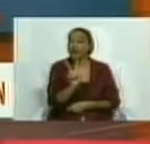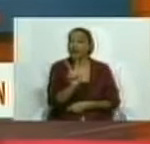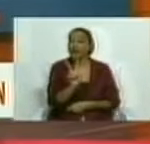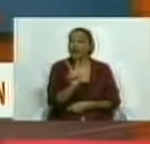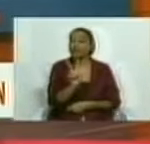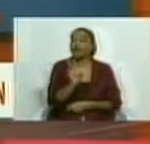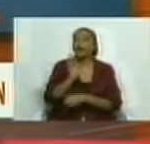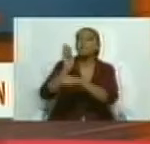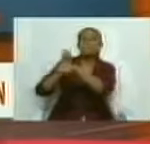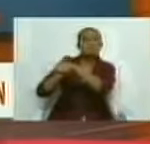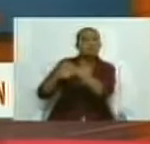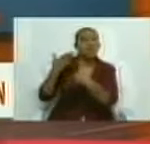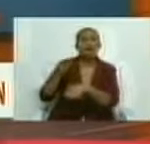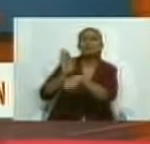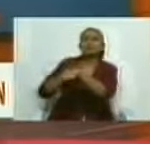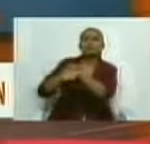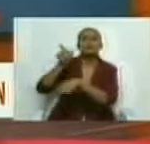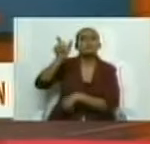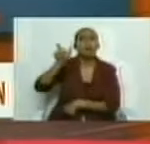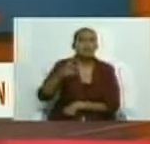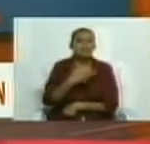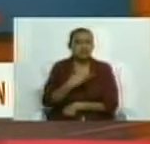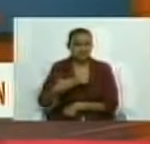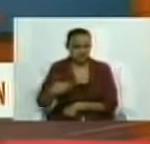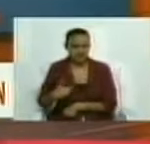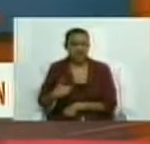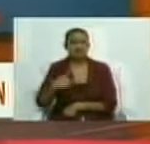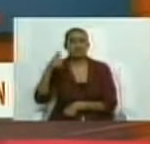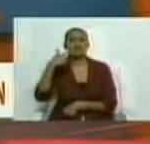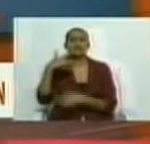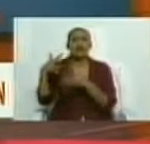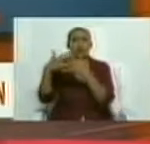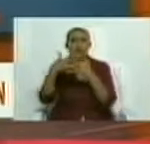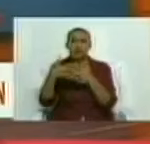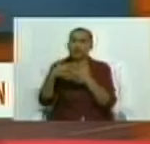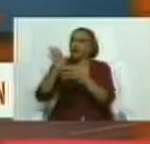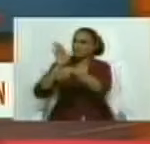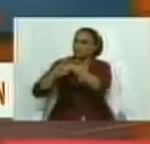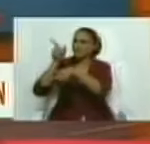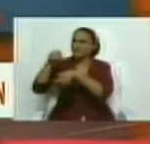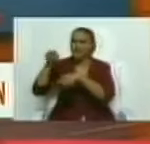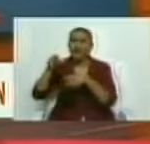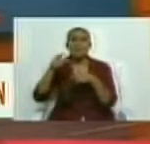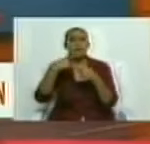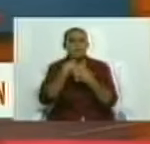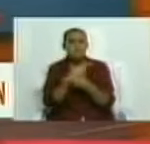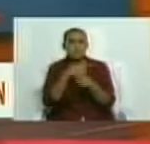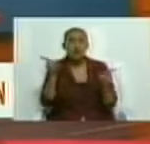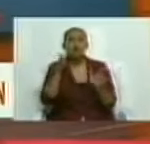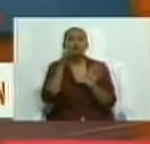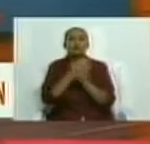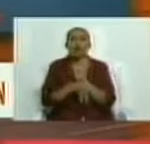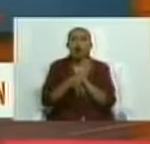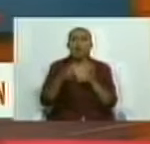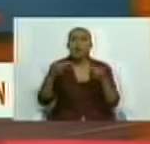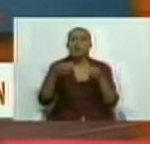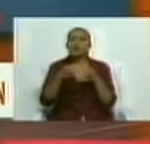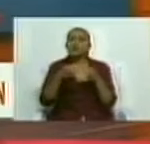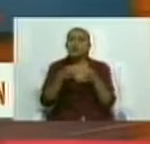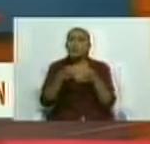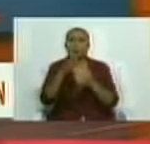biden decare al tren de aragua como organización criminal transnacional es decir La mafia